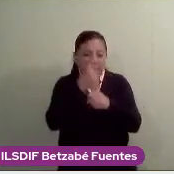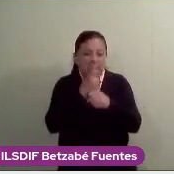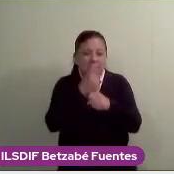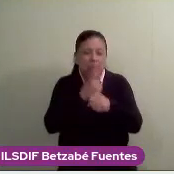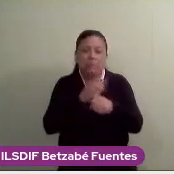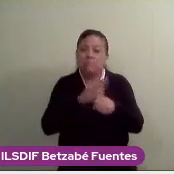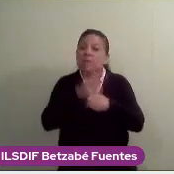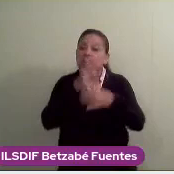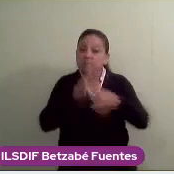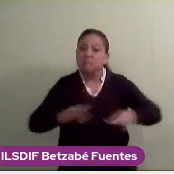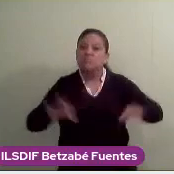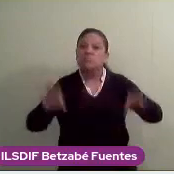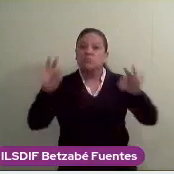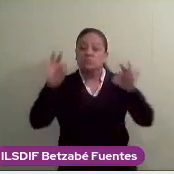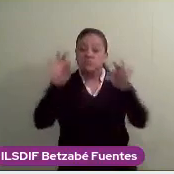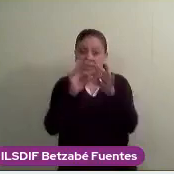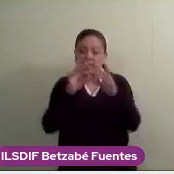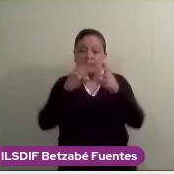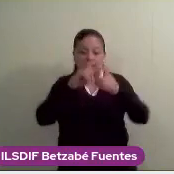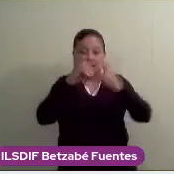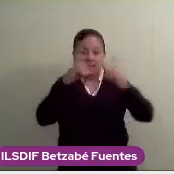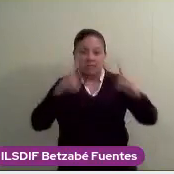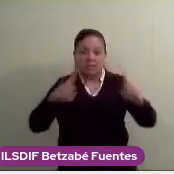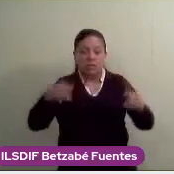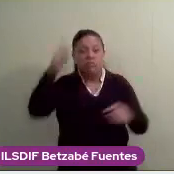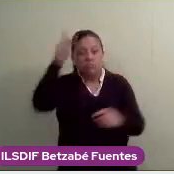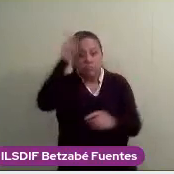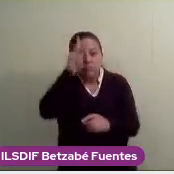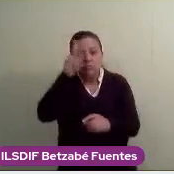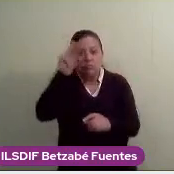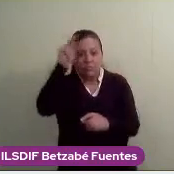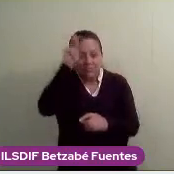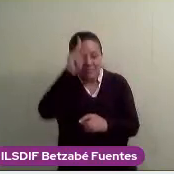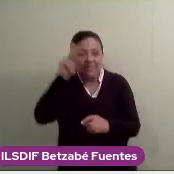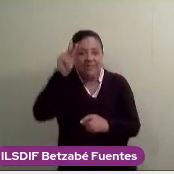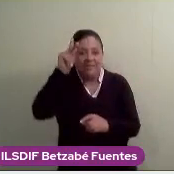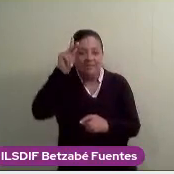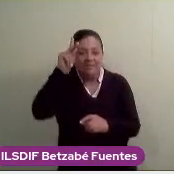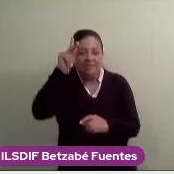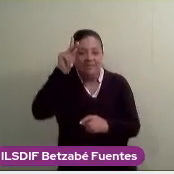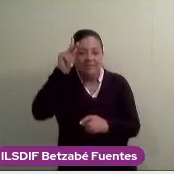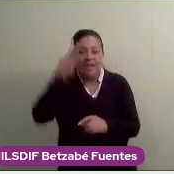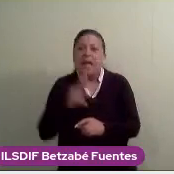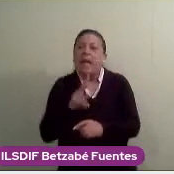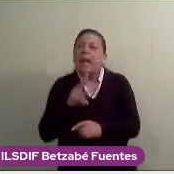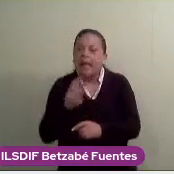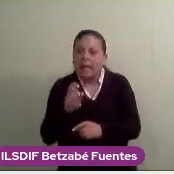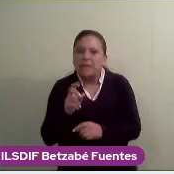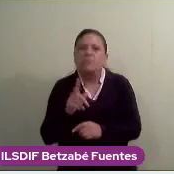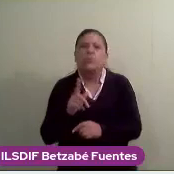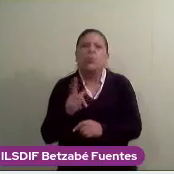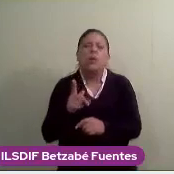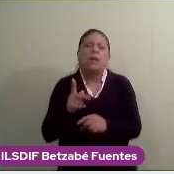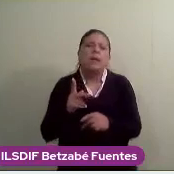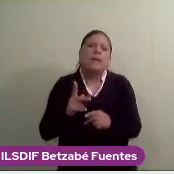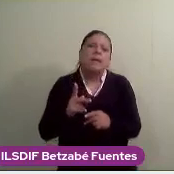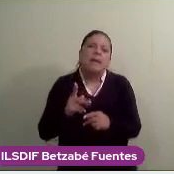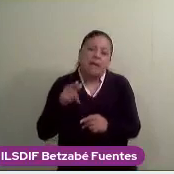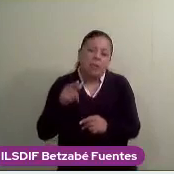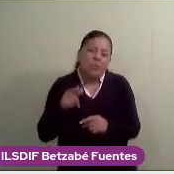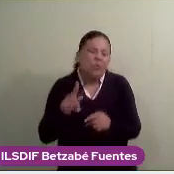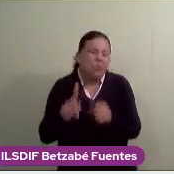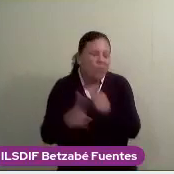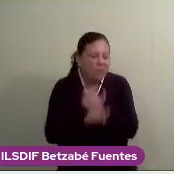psicopatológico de las personas, ¿no? Ahí es donde se puede presentar una situación bien importante por esta falta de